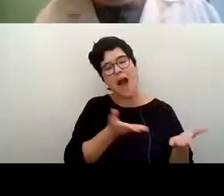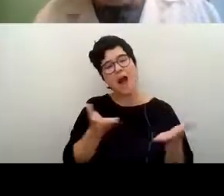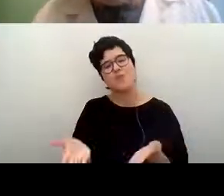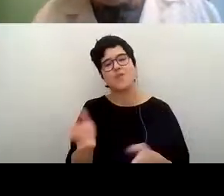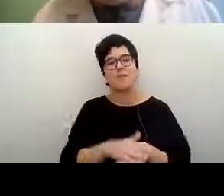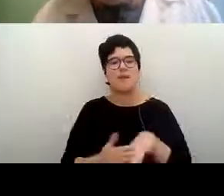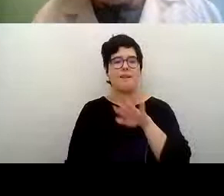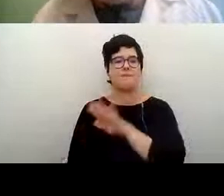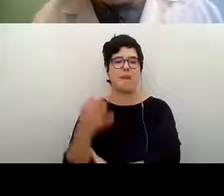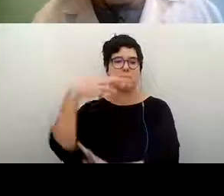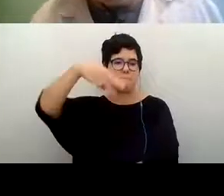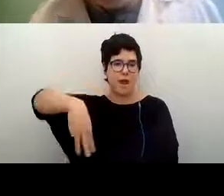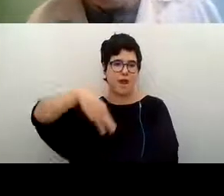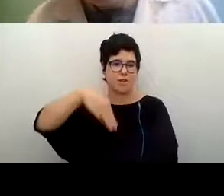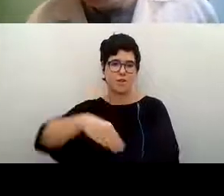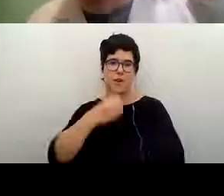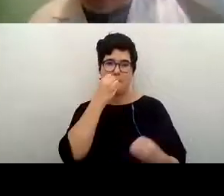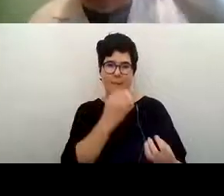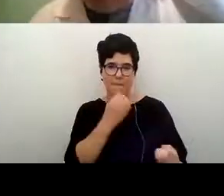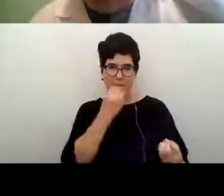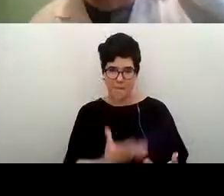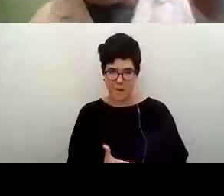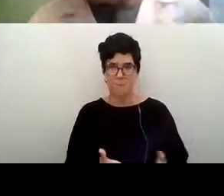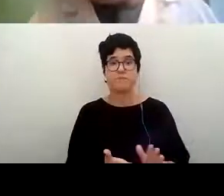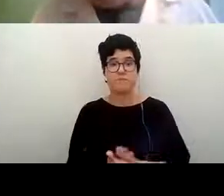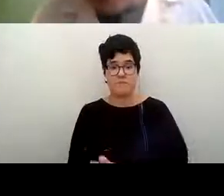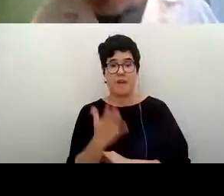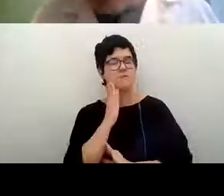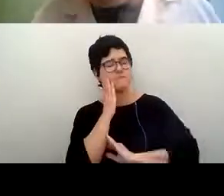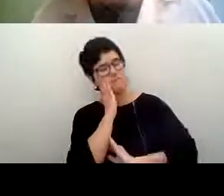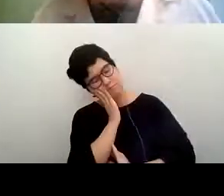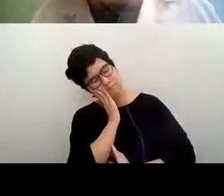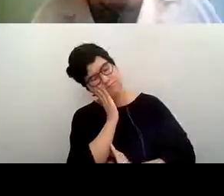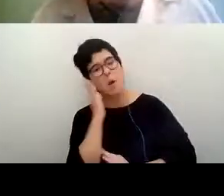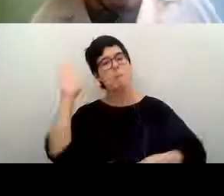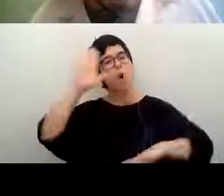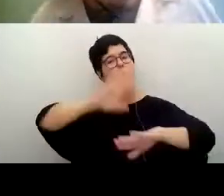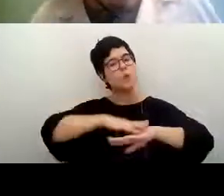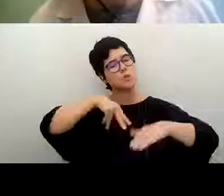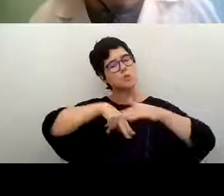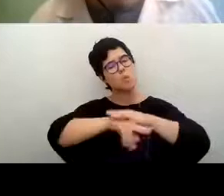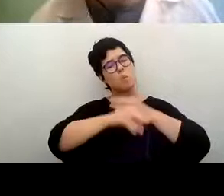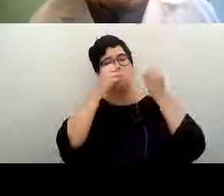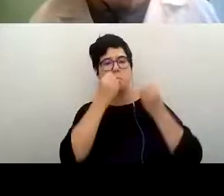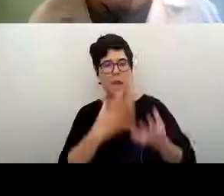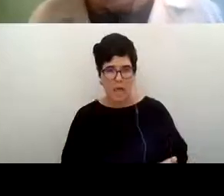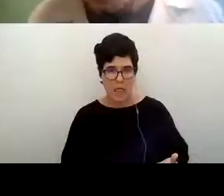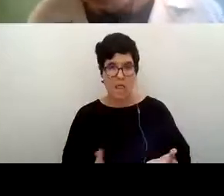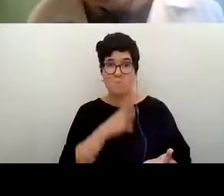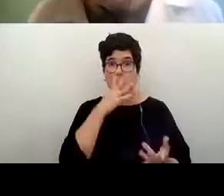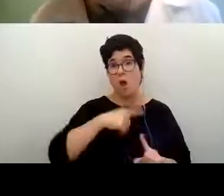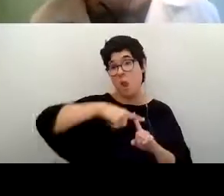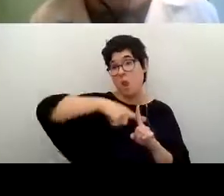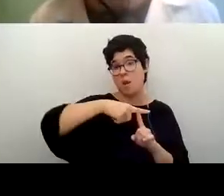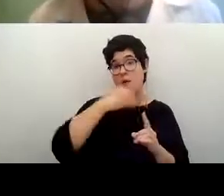a un descanso nocturno adecuado, porque teniendo niveles adecuados de serotonina, generalmente vamos a